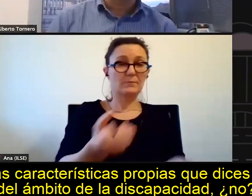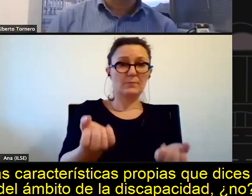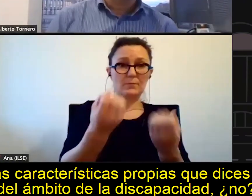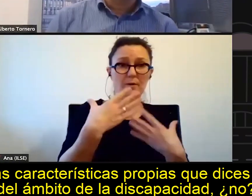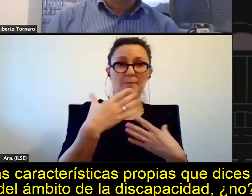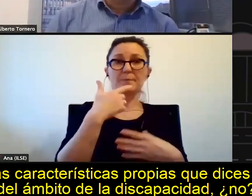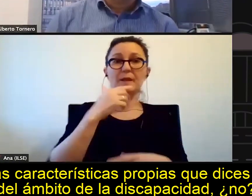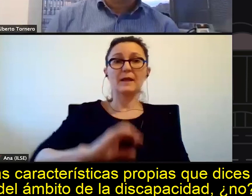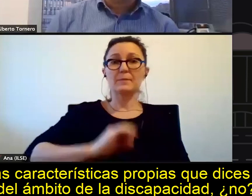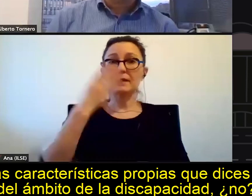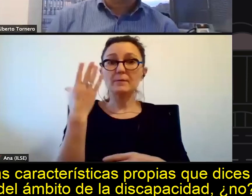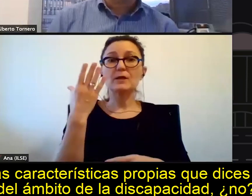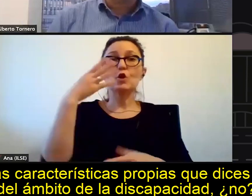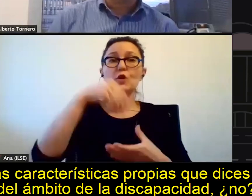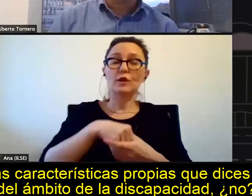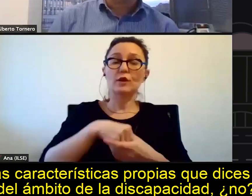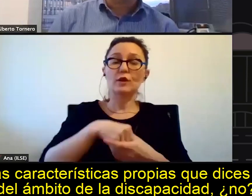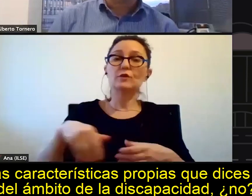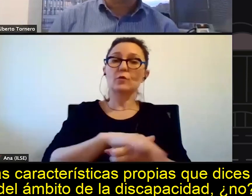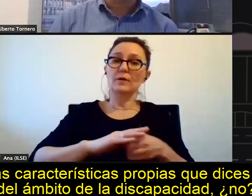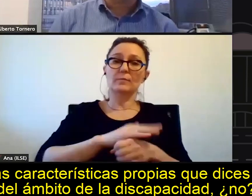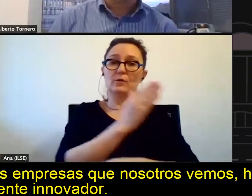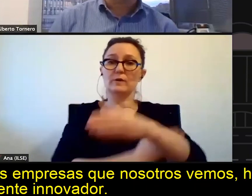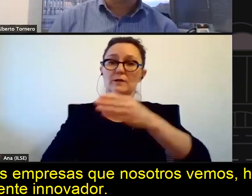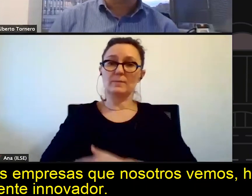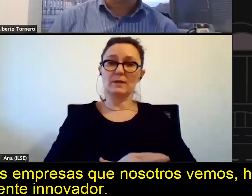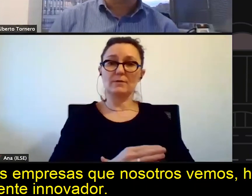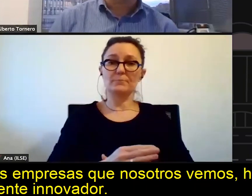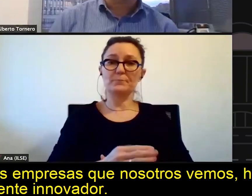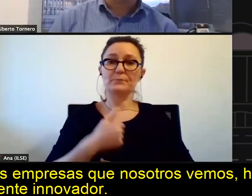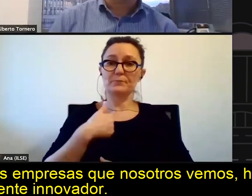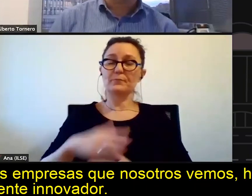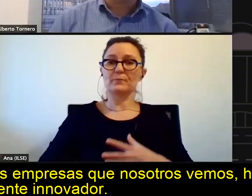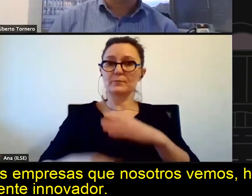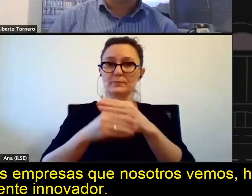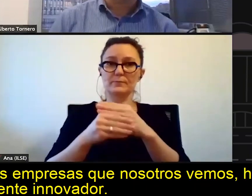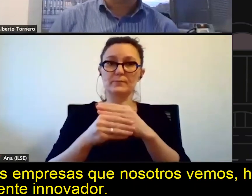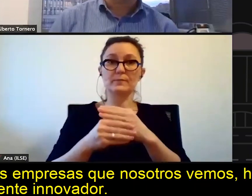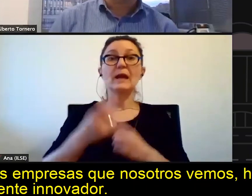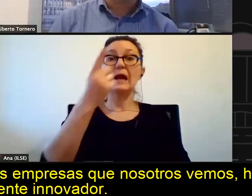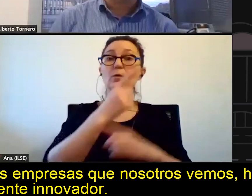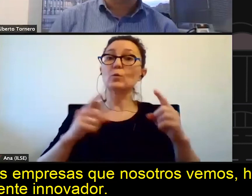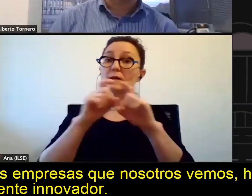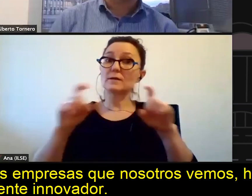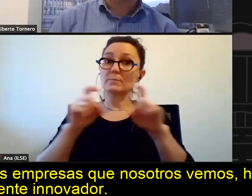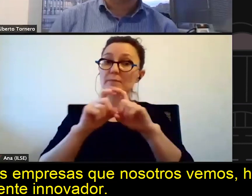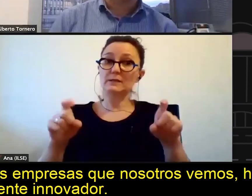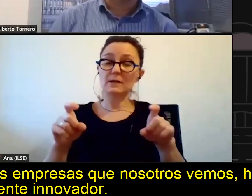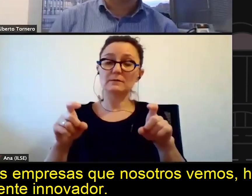el emprendimiento dentro del ámbito de la discapacidad, ¿no? Que en algunas soluciones, en algunas empresas que